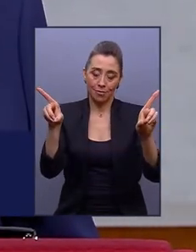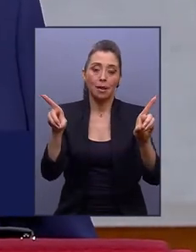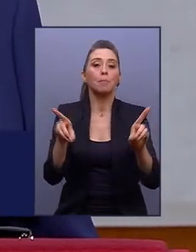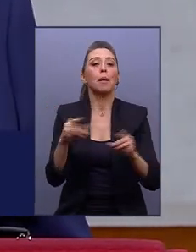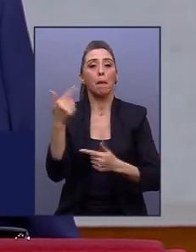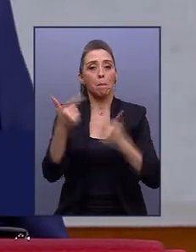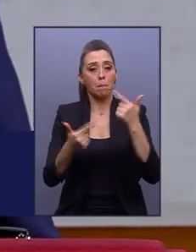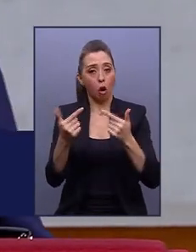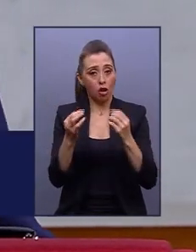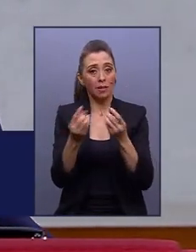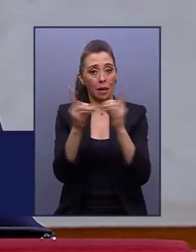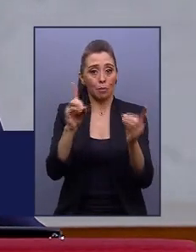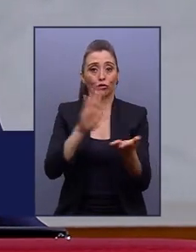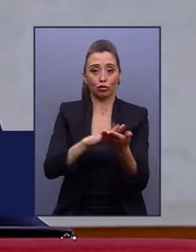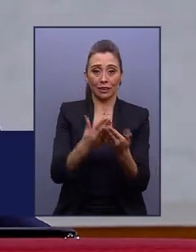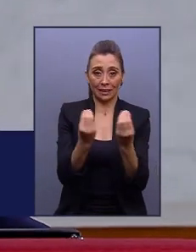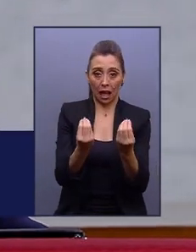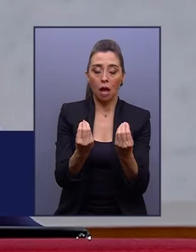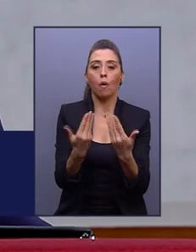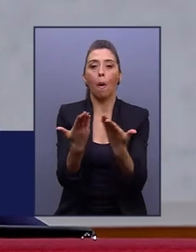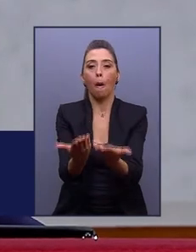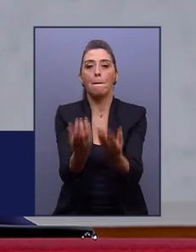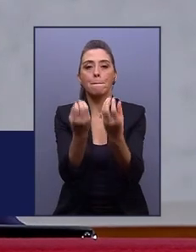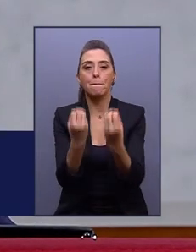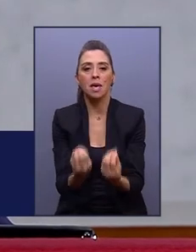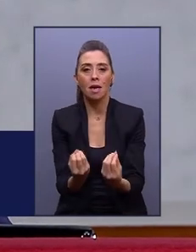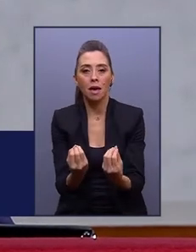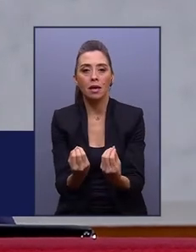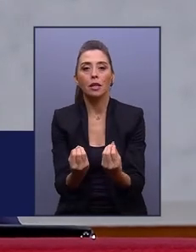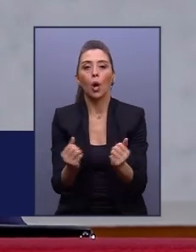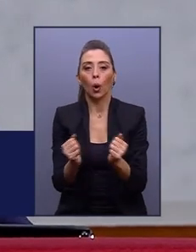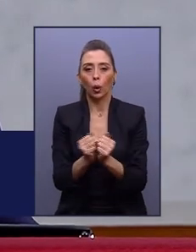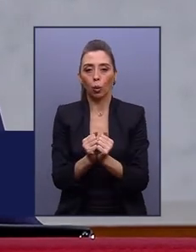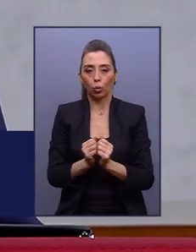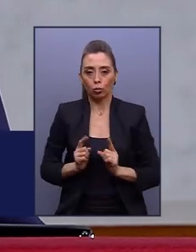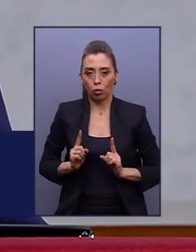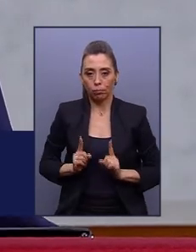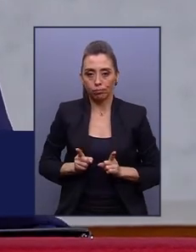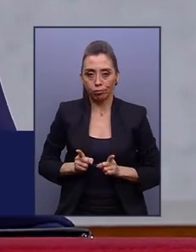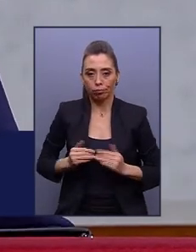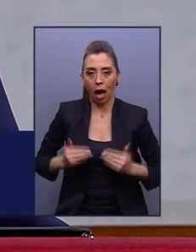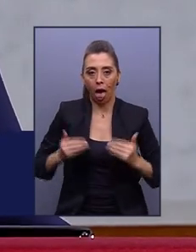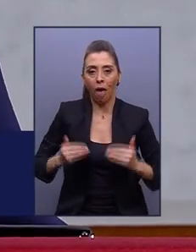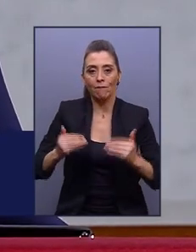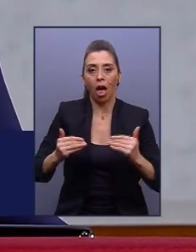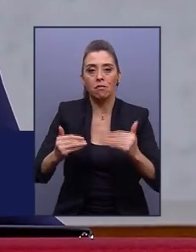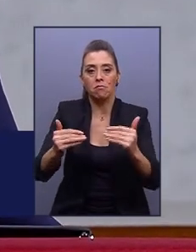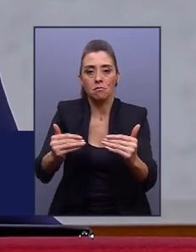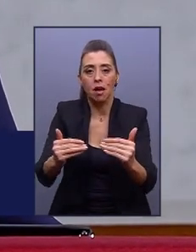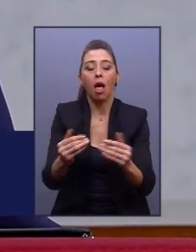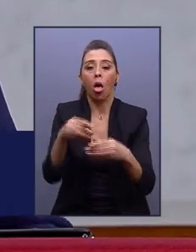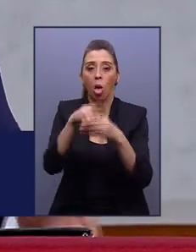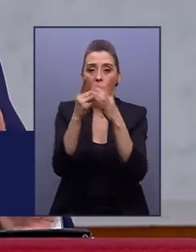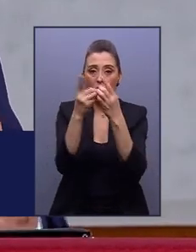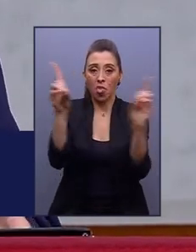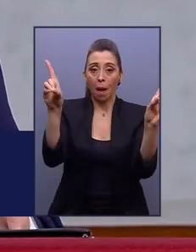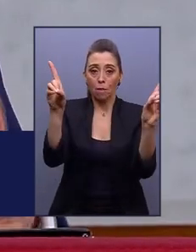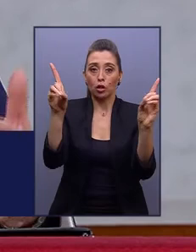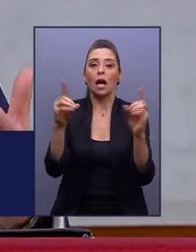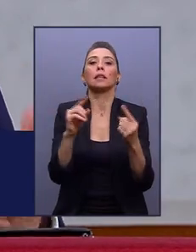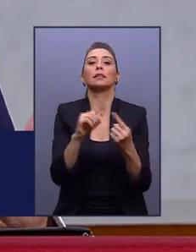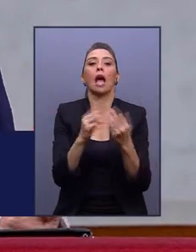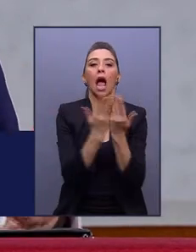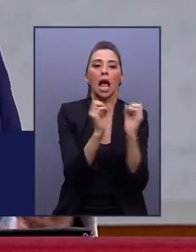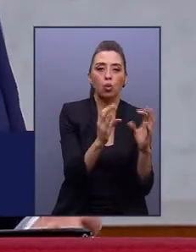sana política democrática está la base del bienestar y del avanzar juntos. Solo en democracia podemos poner la educación,